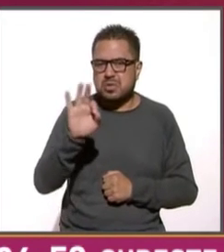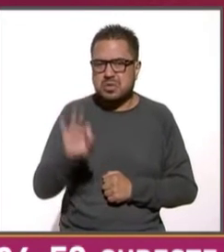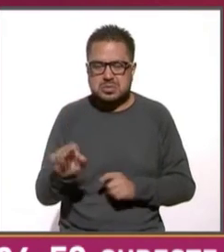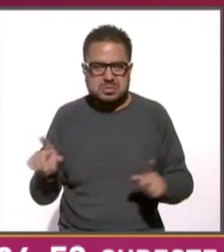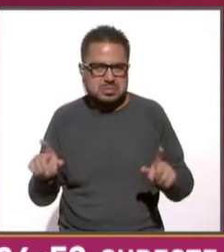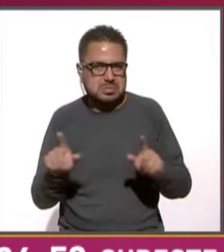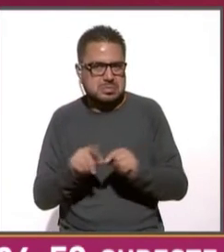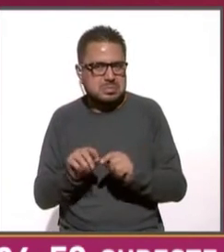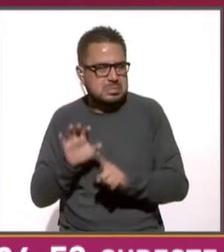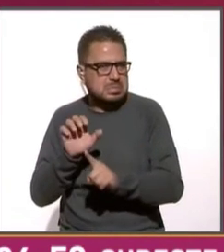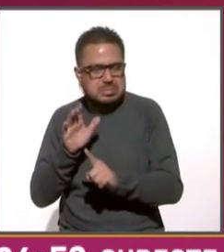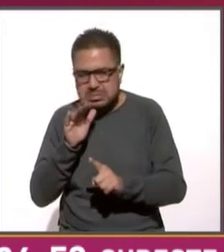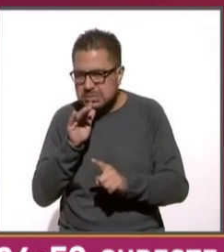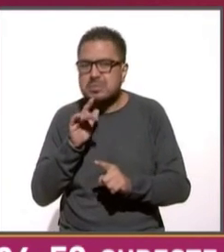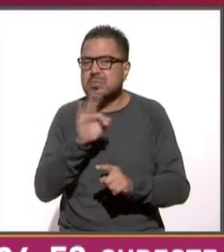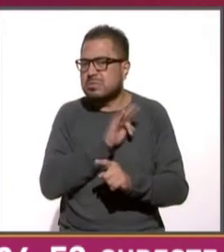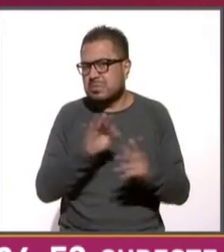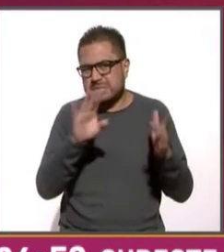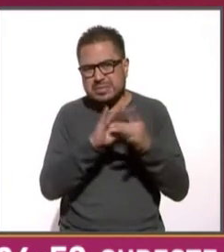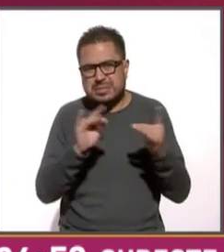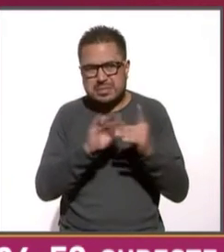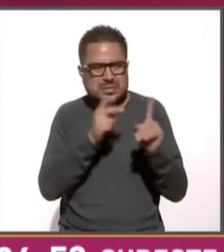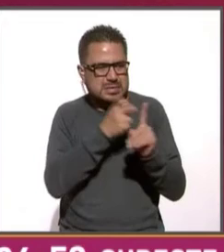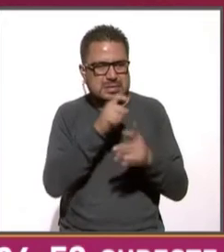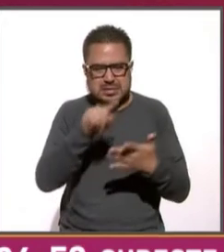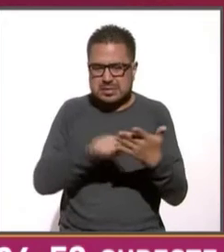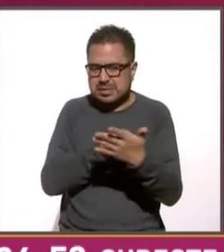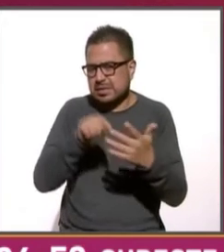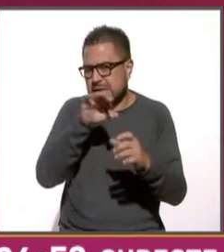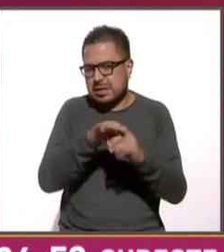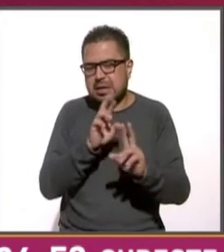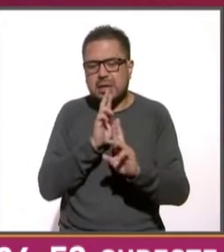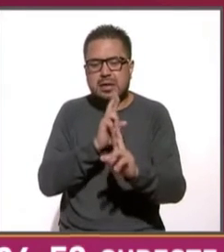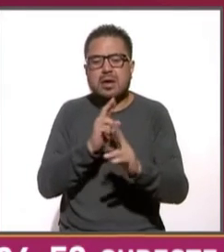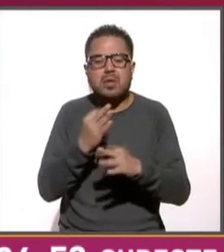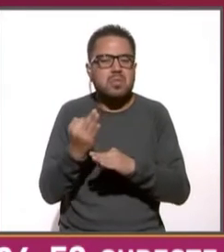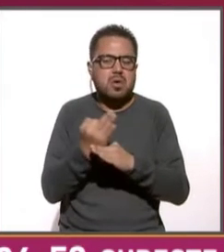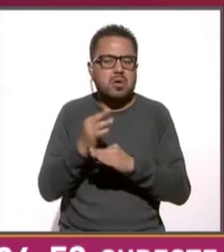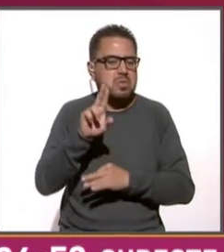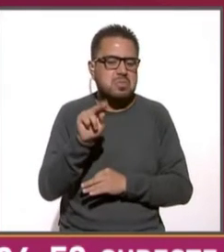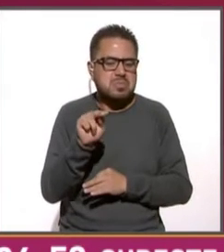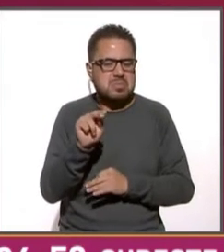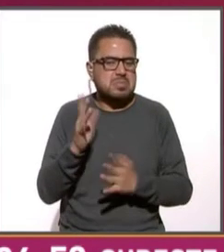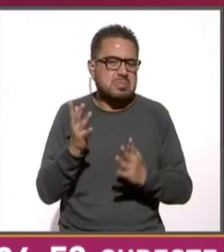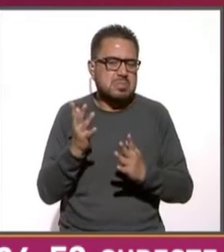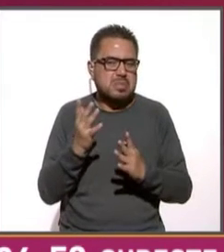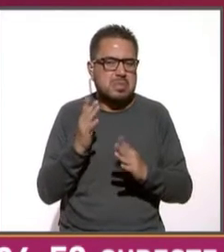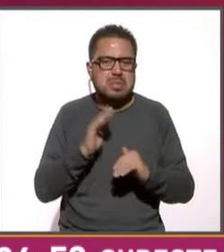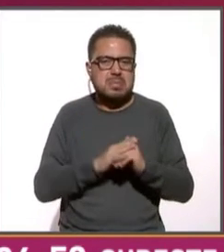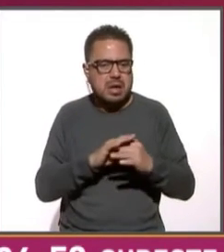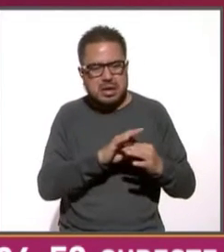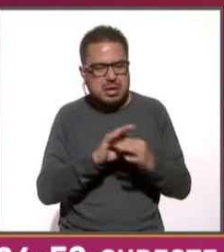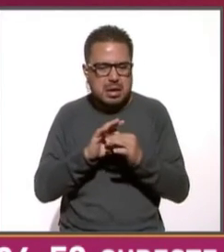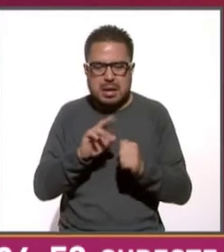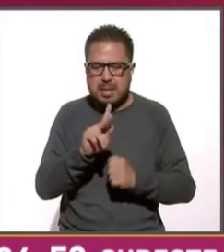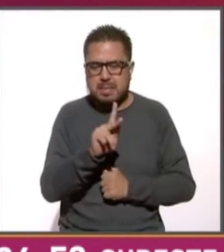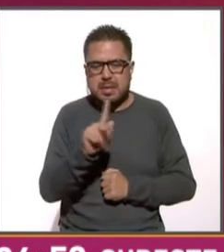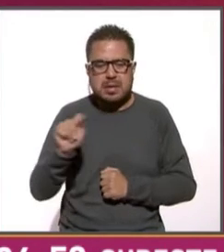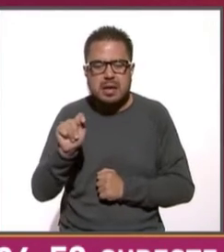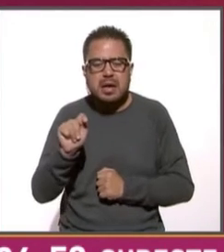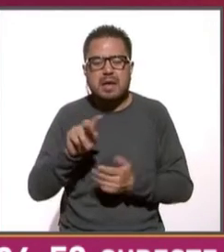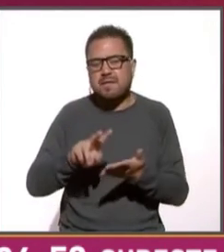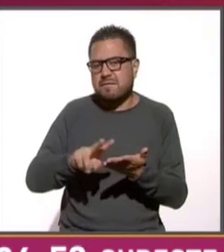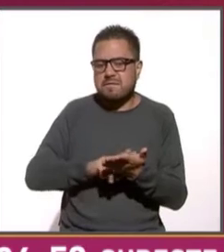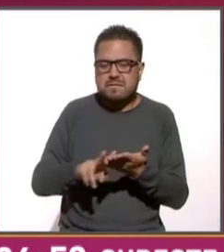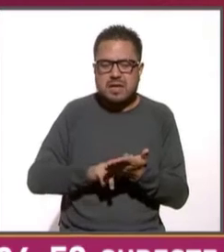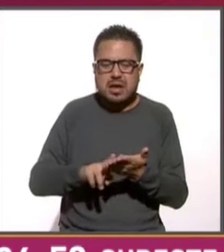35%. ¿Se podría explicar parte de esta elección o su resultado que Morena no fue en alianza con PT y con Partido